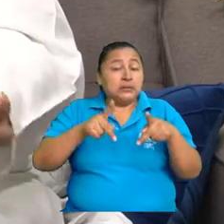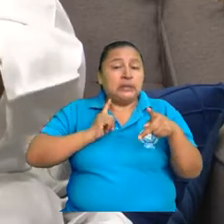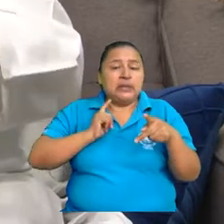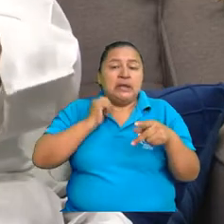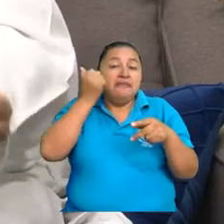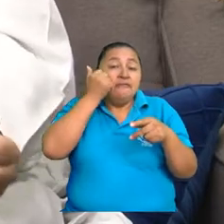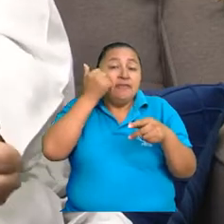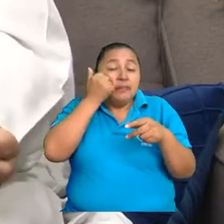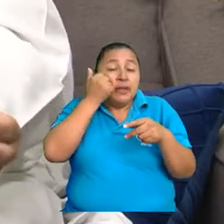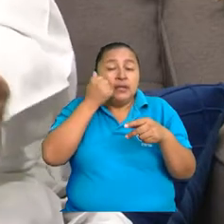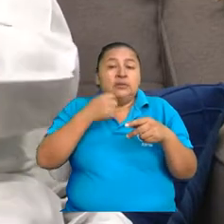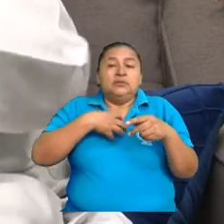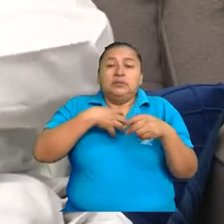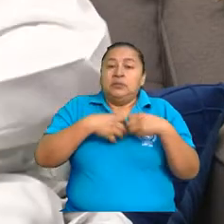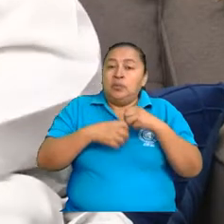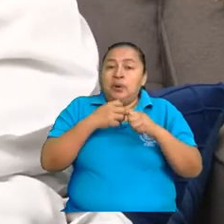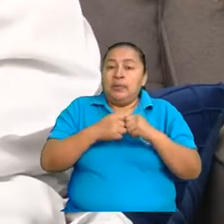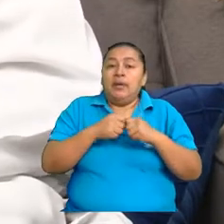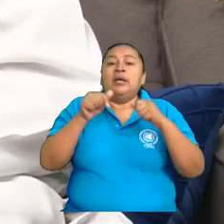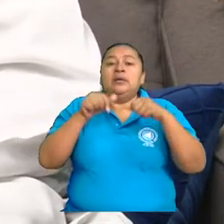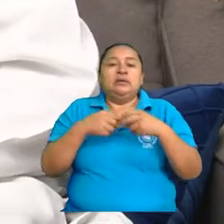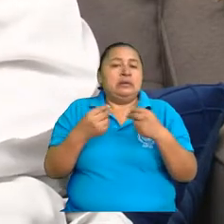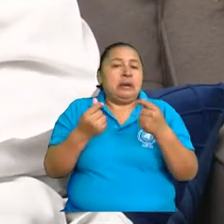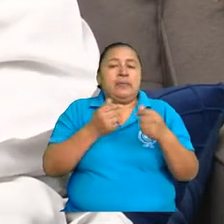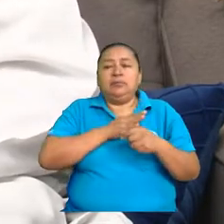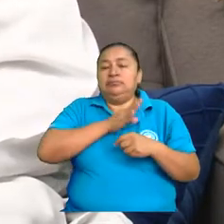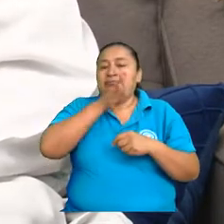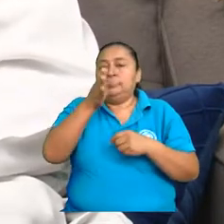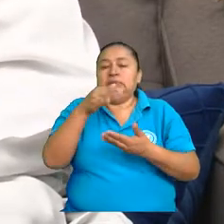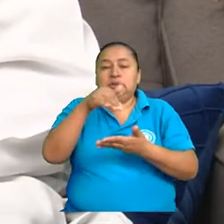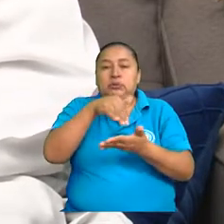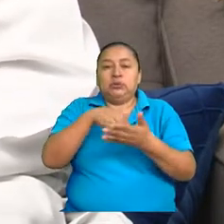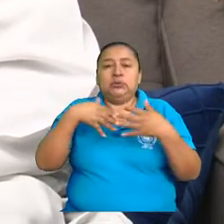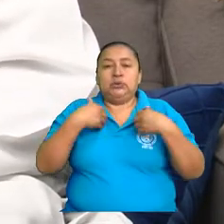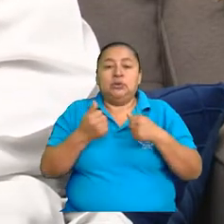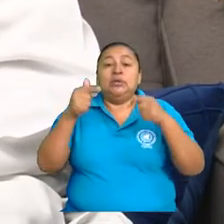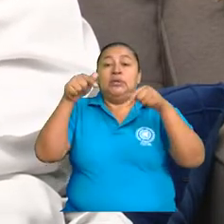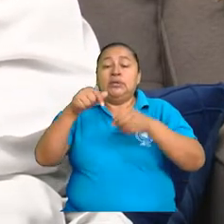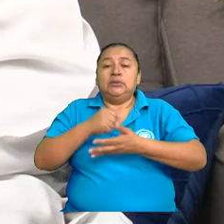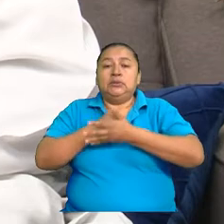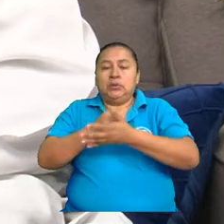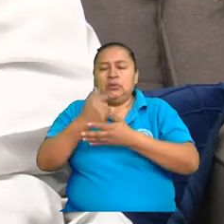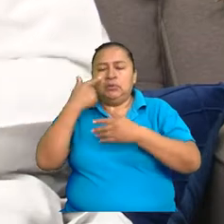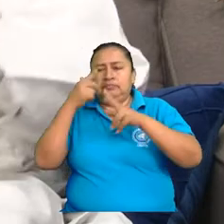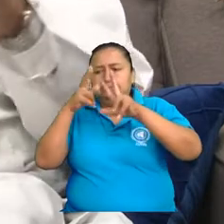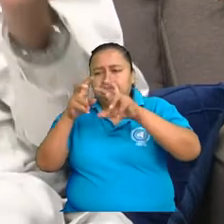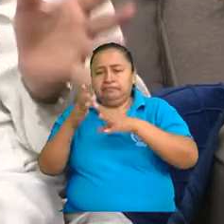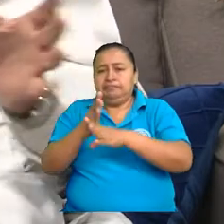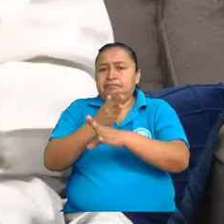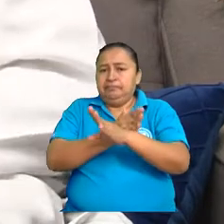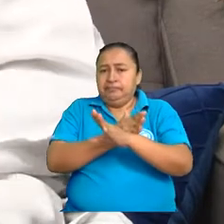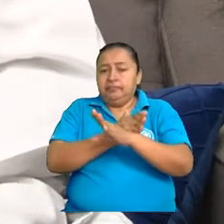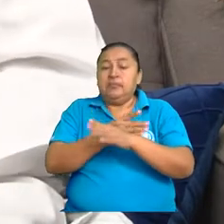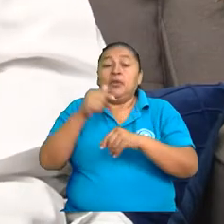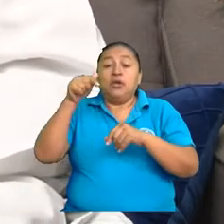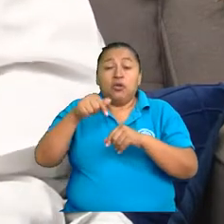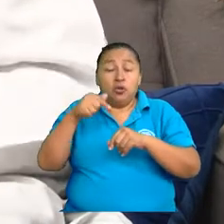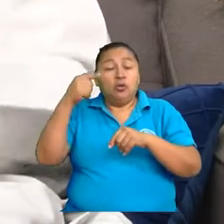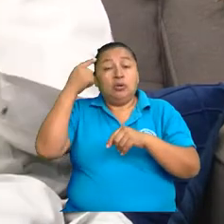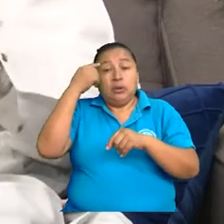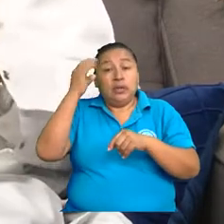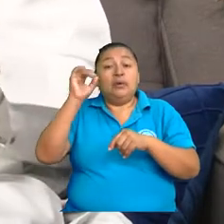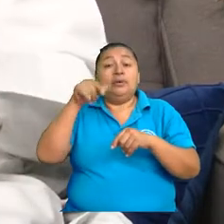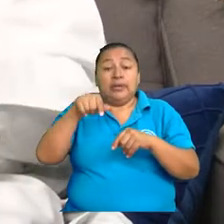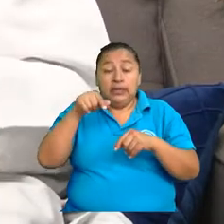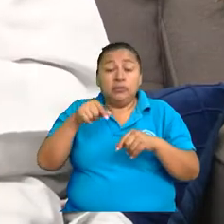síntomas respiratorios, ellos acuden a la unidad de salud y eso permite detectar tempranamente. Yo creo que eso nos ha ayudado